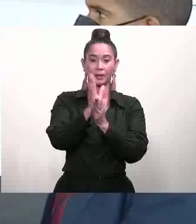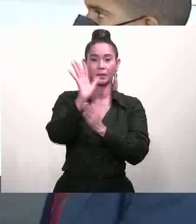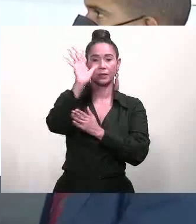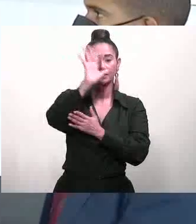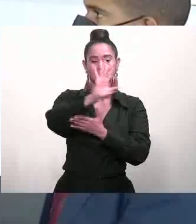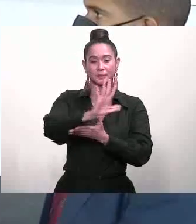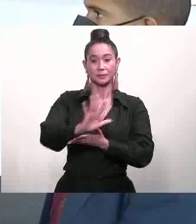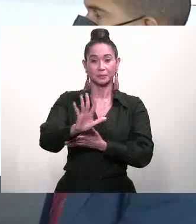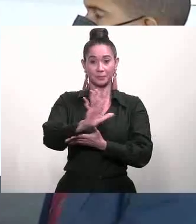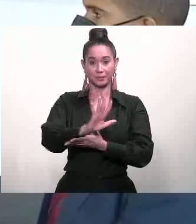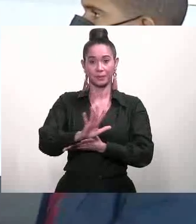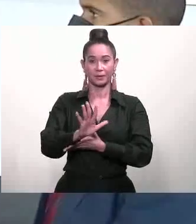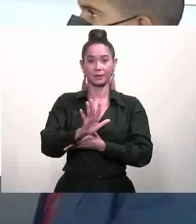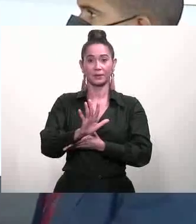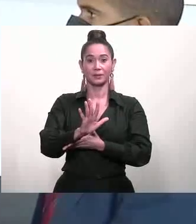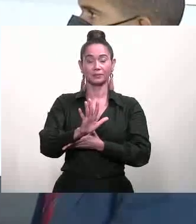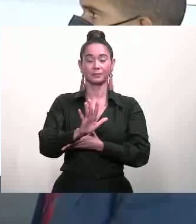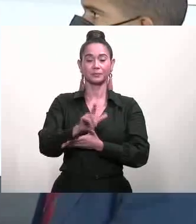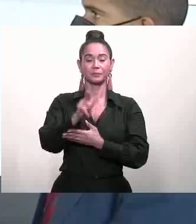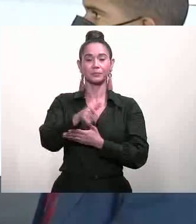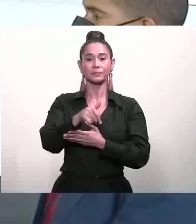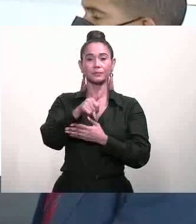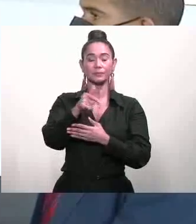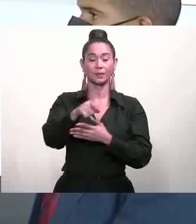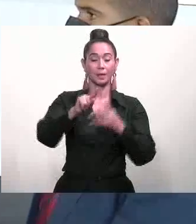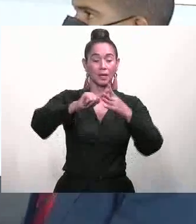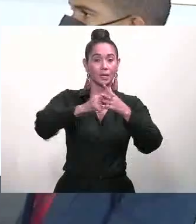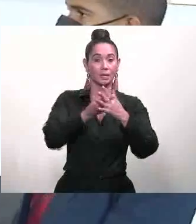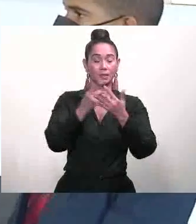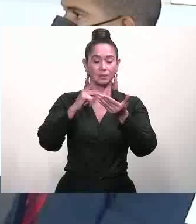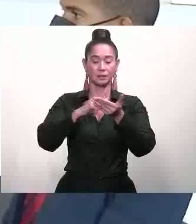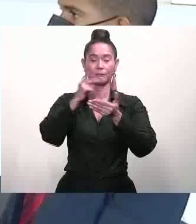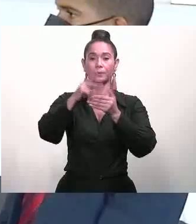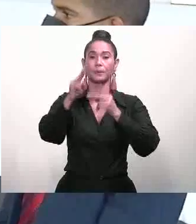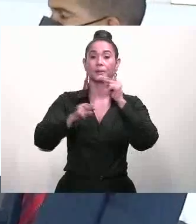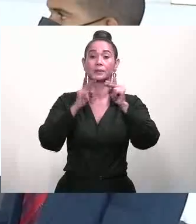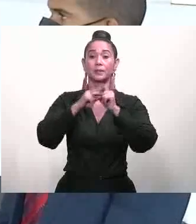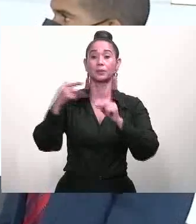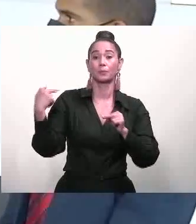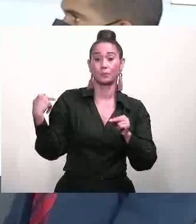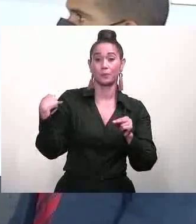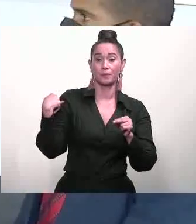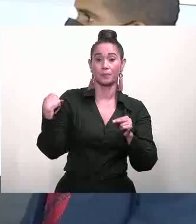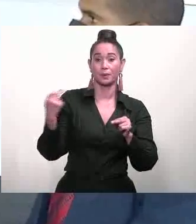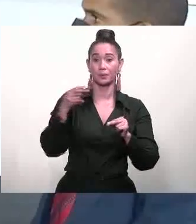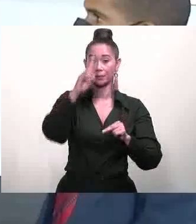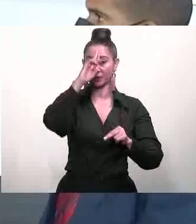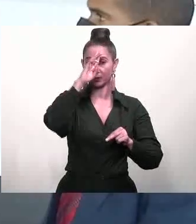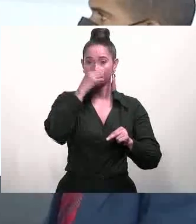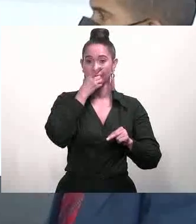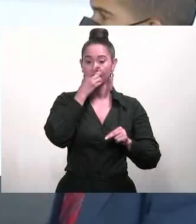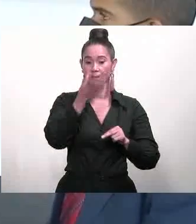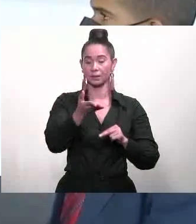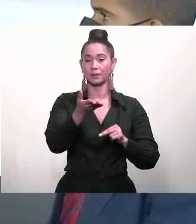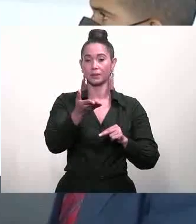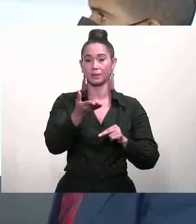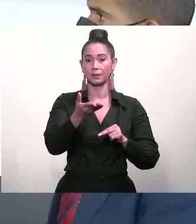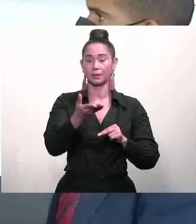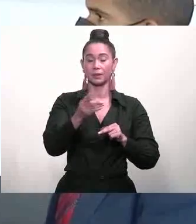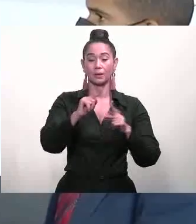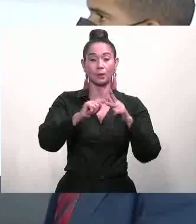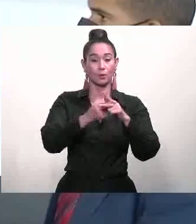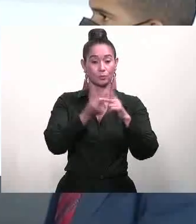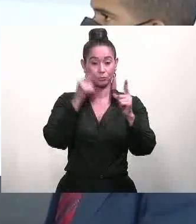imágenes que dejan iniciado este plan nacional Vacúnate RD. Como bien